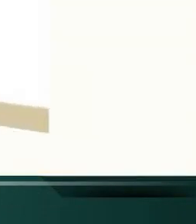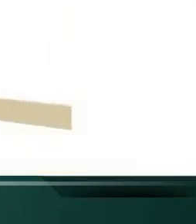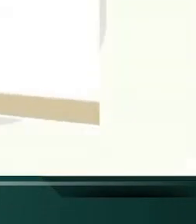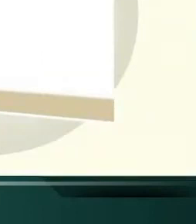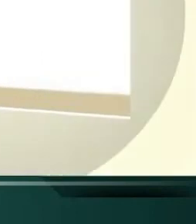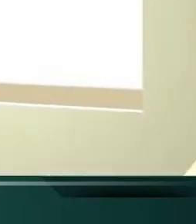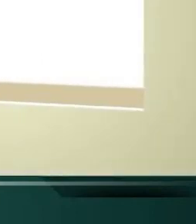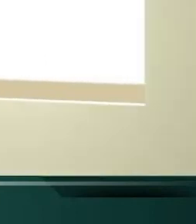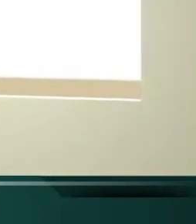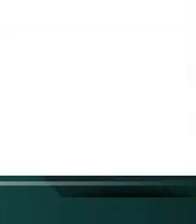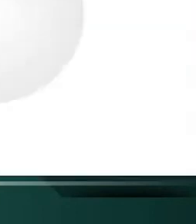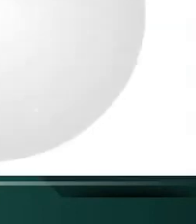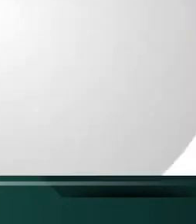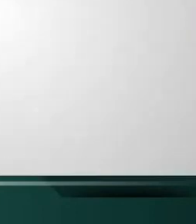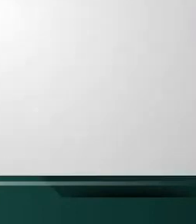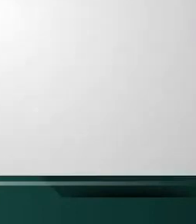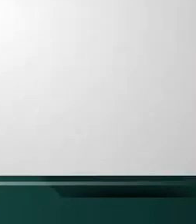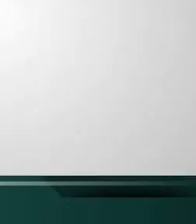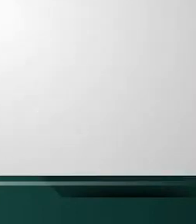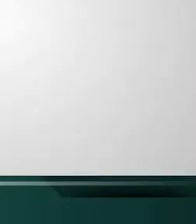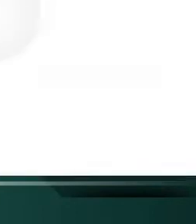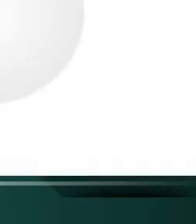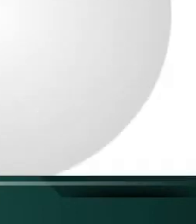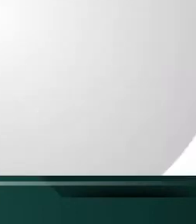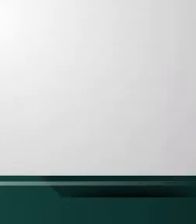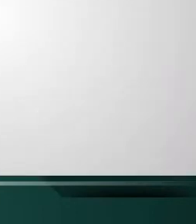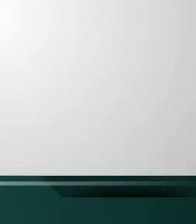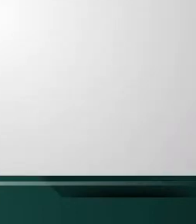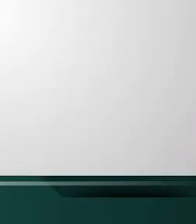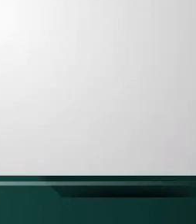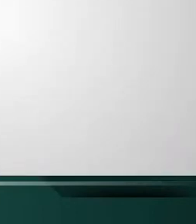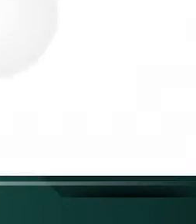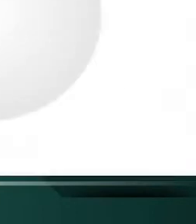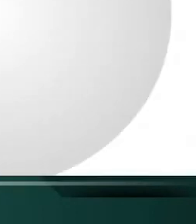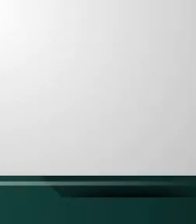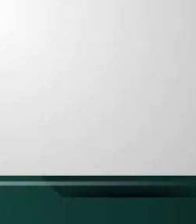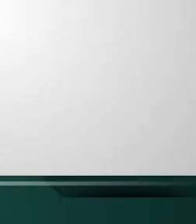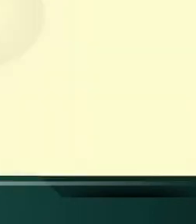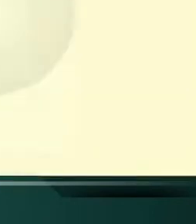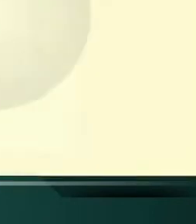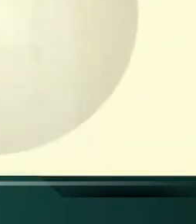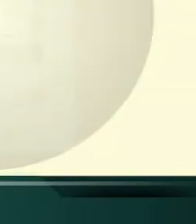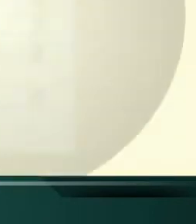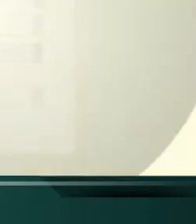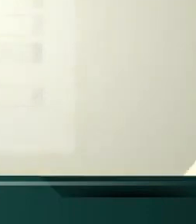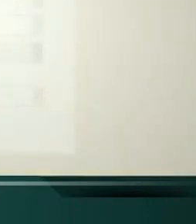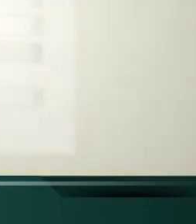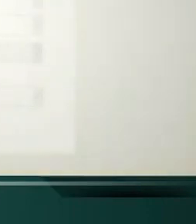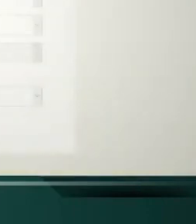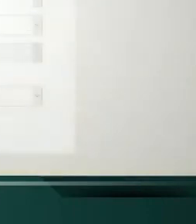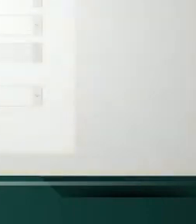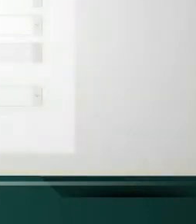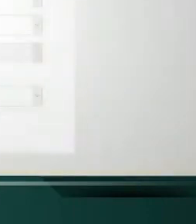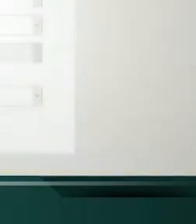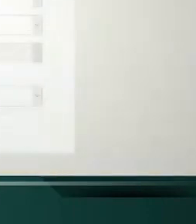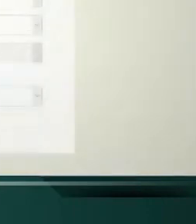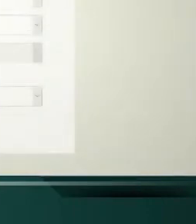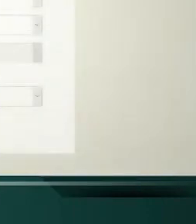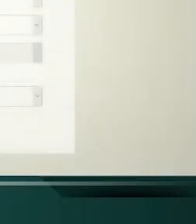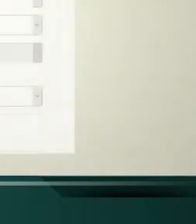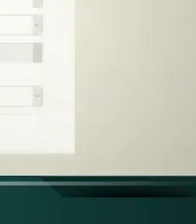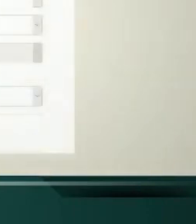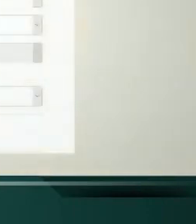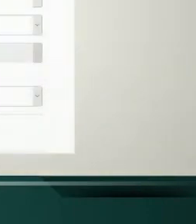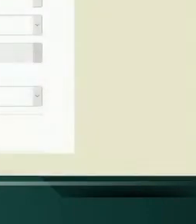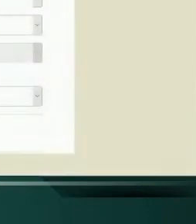del Banco del Bienestar. ¿Cómo realizarás los reembolsos? Es muy fácil. Sigue los